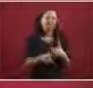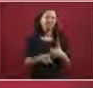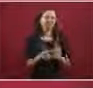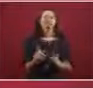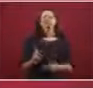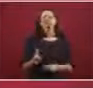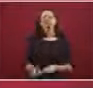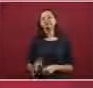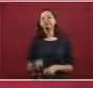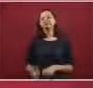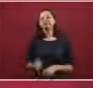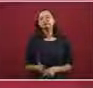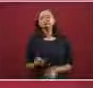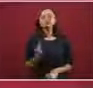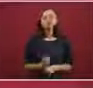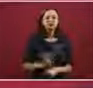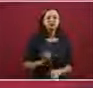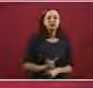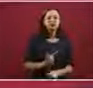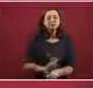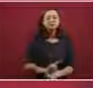simulación.